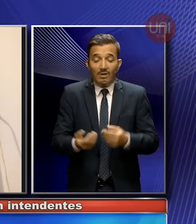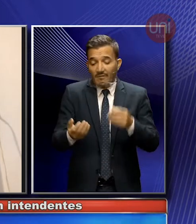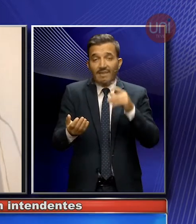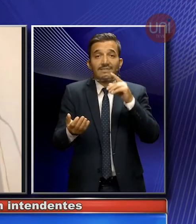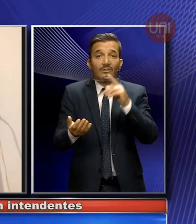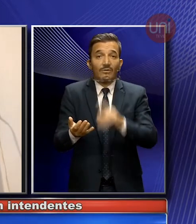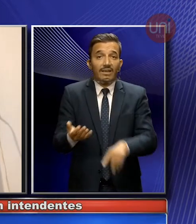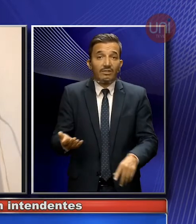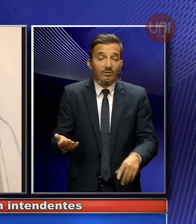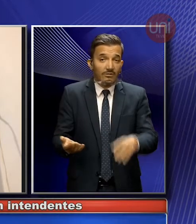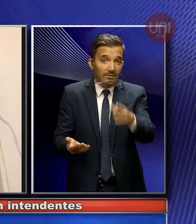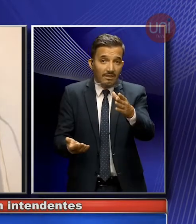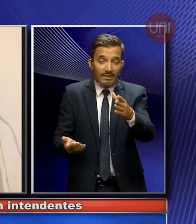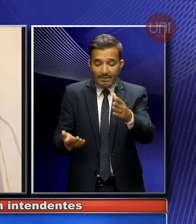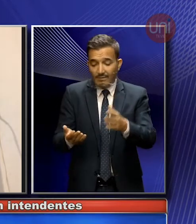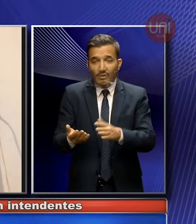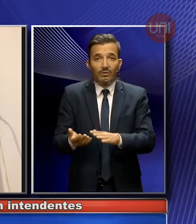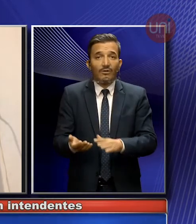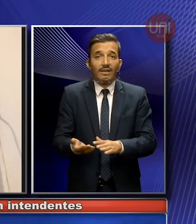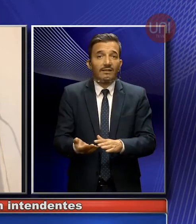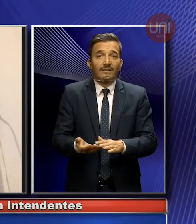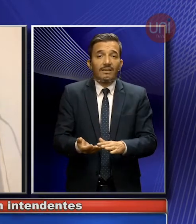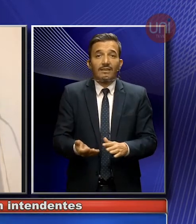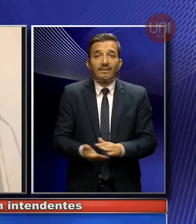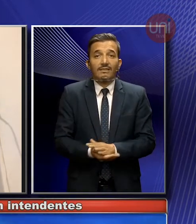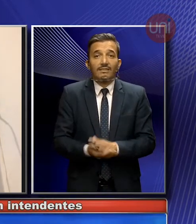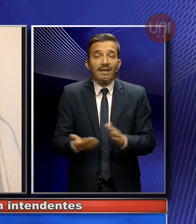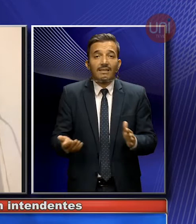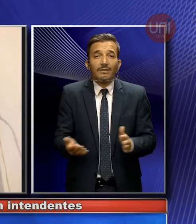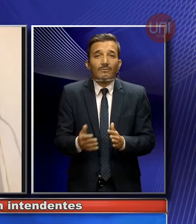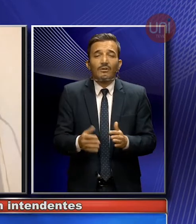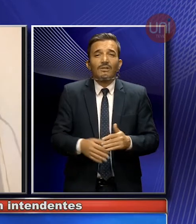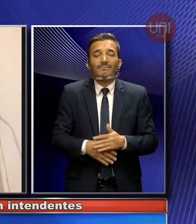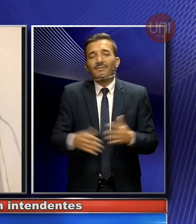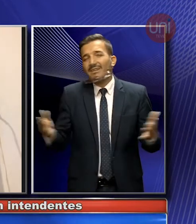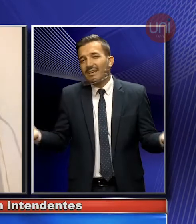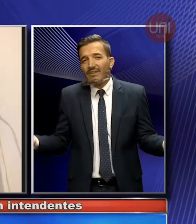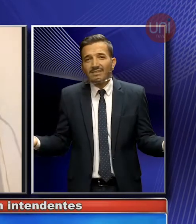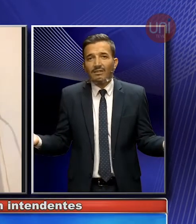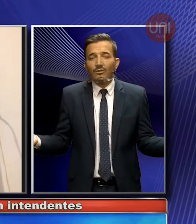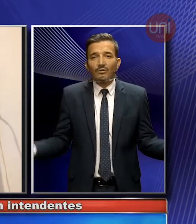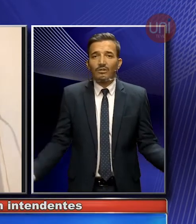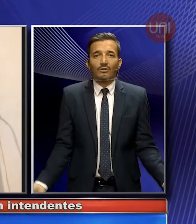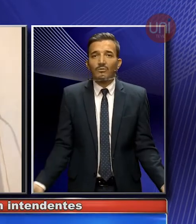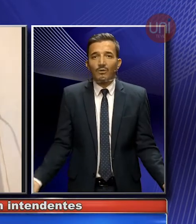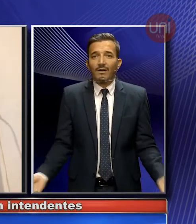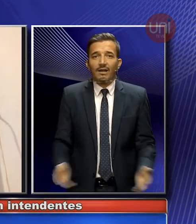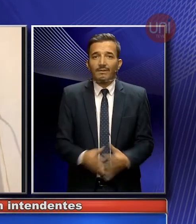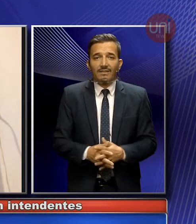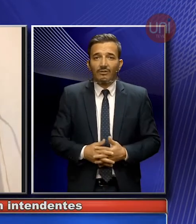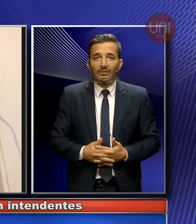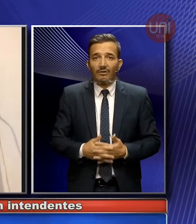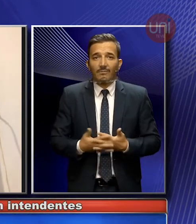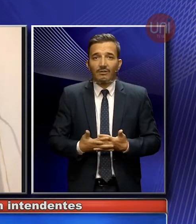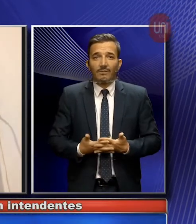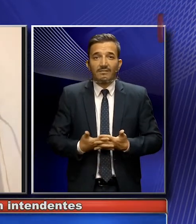Francia no lo hubiera hecho, que han vuelto ahora, Italia, Alemania, digamos, también. La referencia de toda Europa ha pasado con